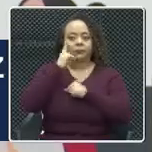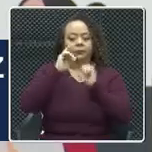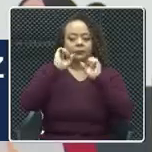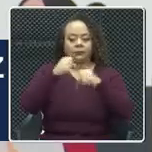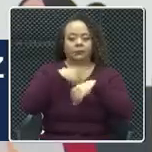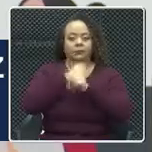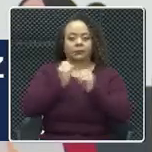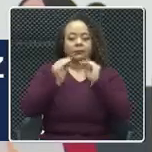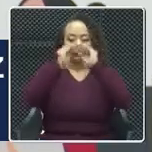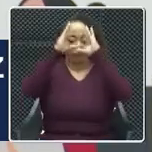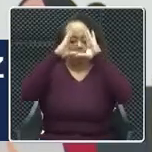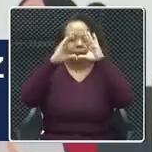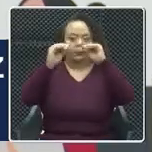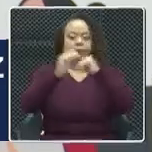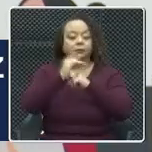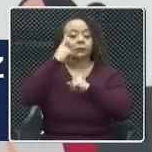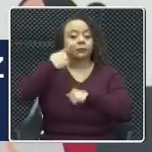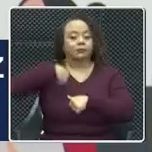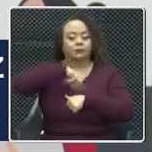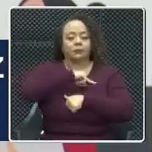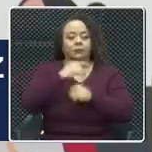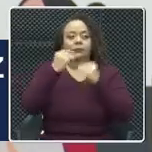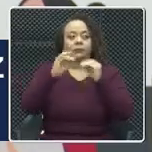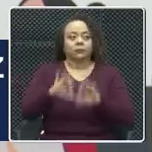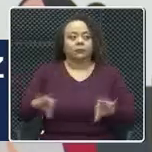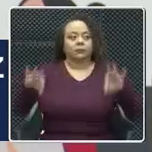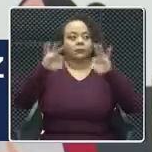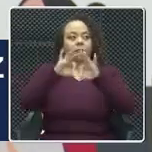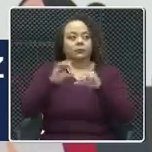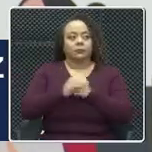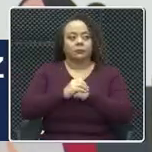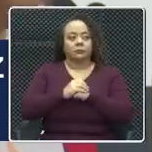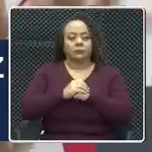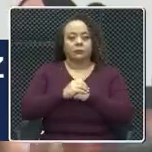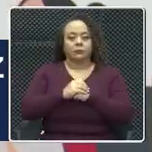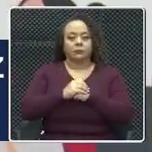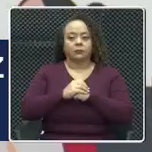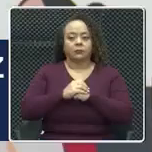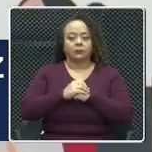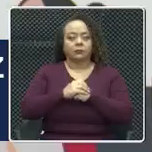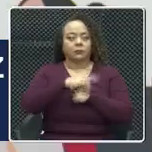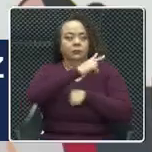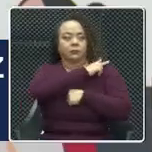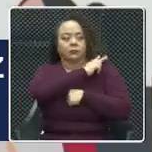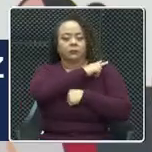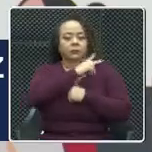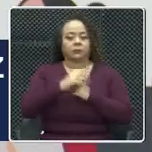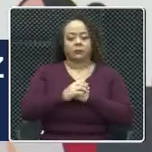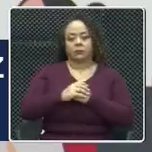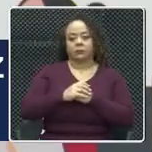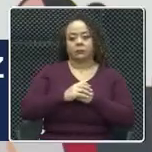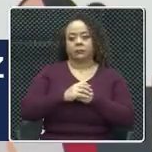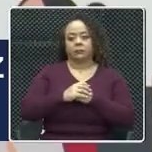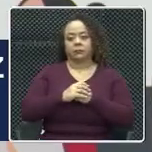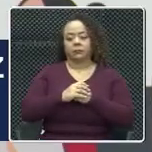llevar más información, porque para nosotros es sumamente importante okay. también que el patrono esté,